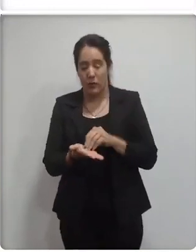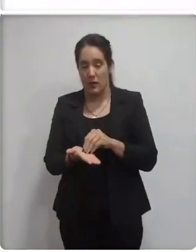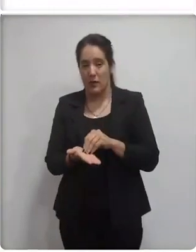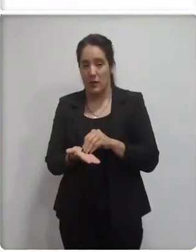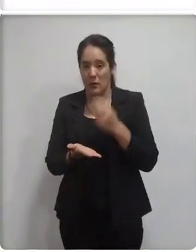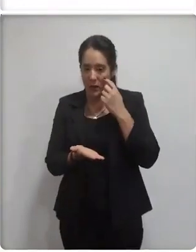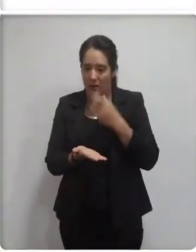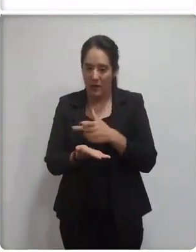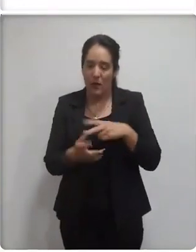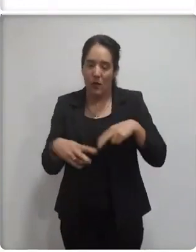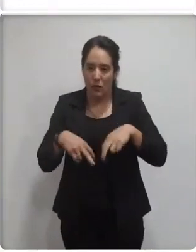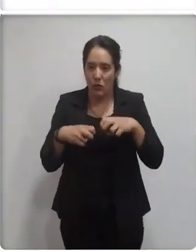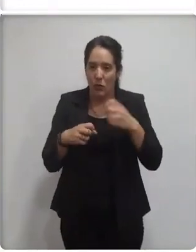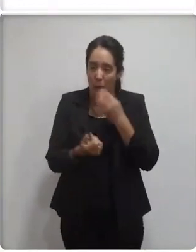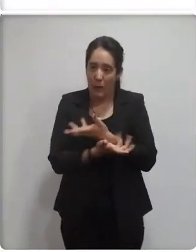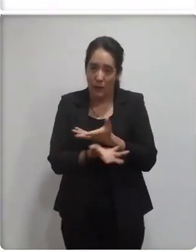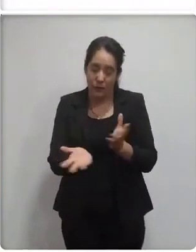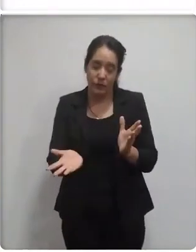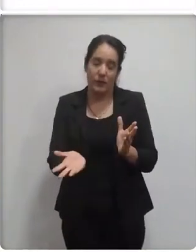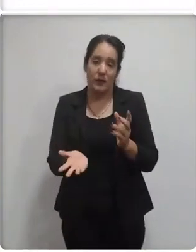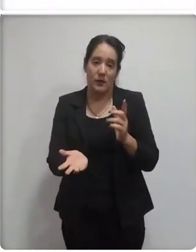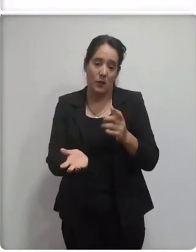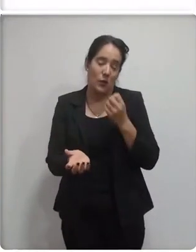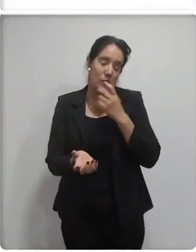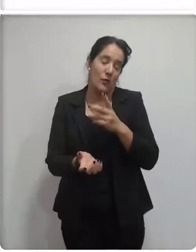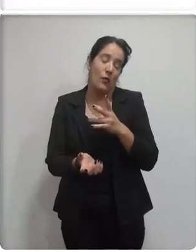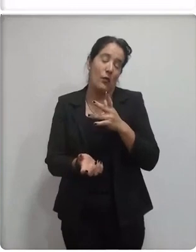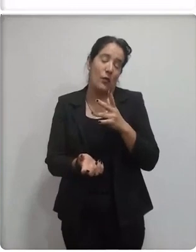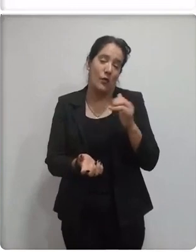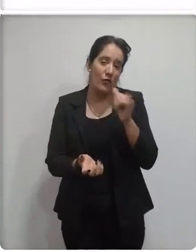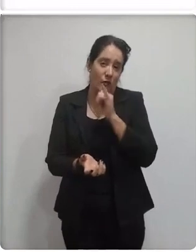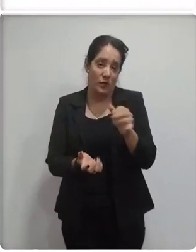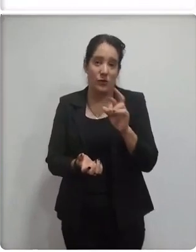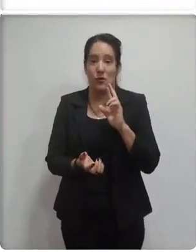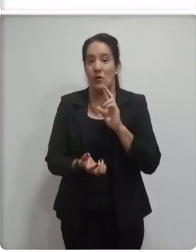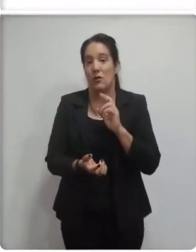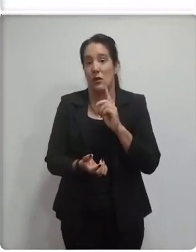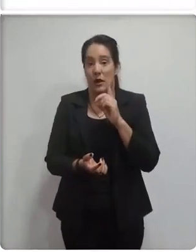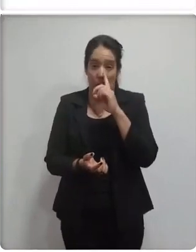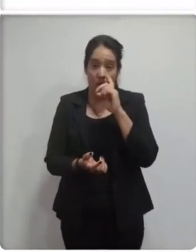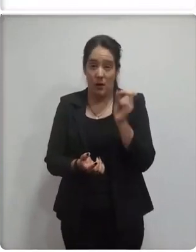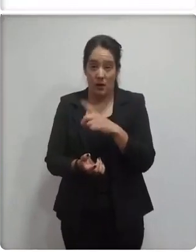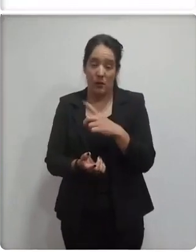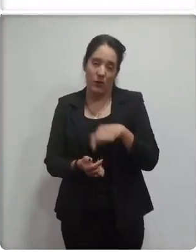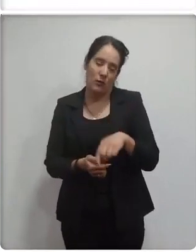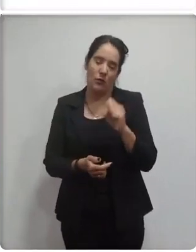de situación el informe de respuesta rápida, que es muy valioso.